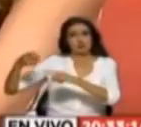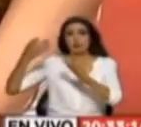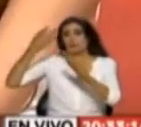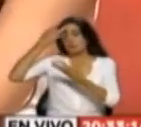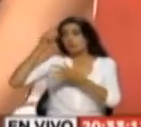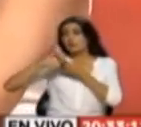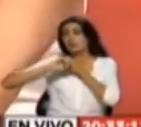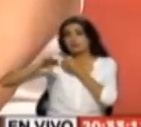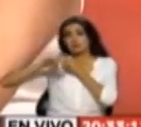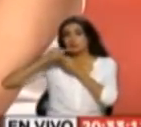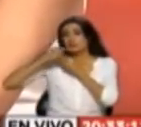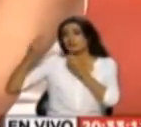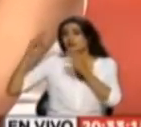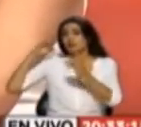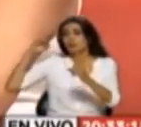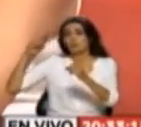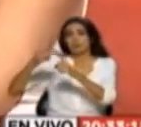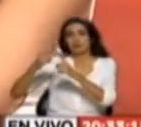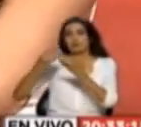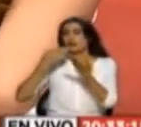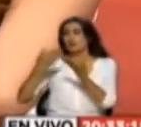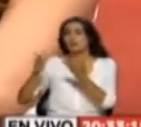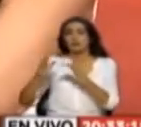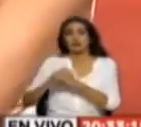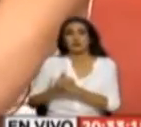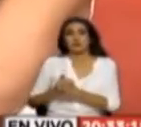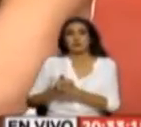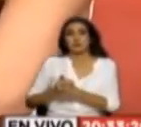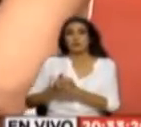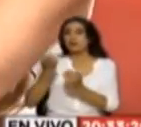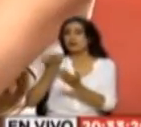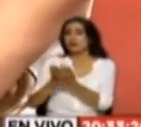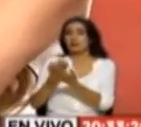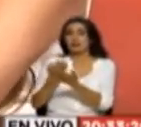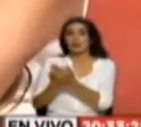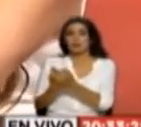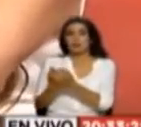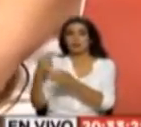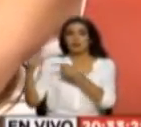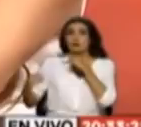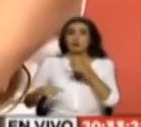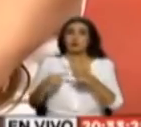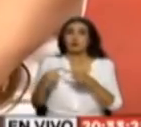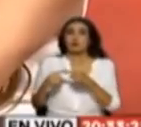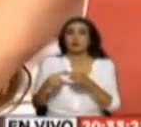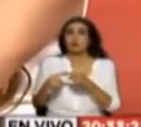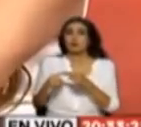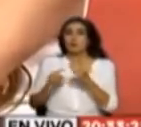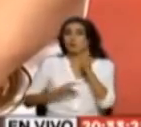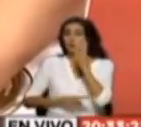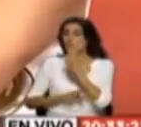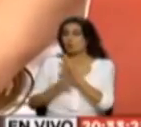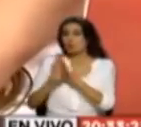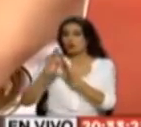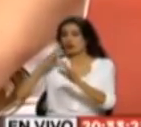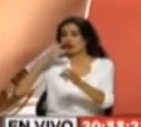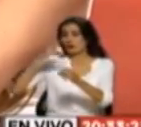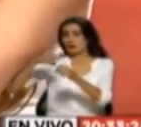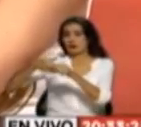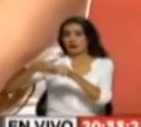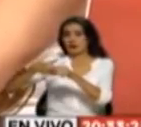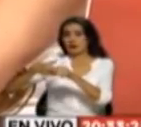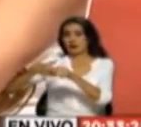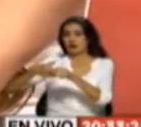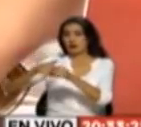importantes por parte del gobierno, por ejemplo, lo que ha sucedido, las medidas económicas en cuanto al alza de la gasolina super. ¿Se van a